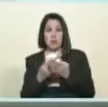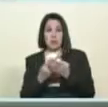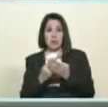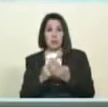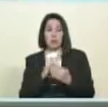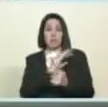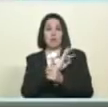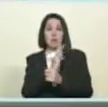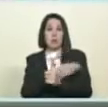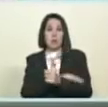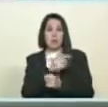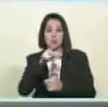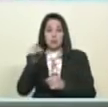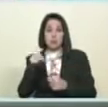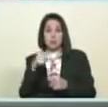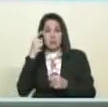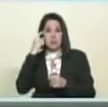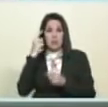fortalezas que ustedes conocen de nuestro país.